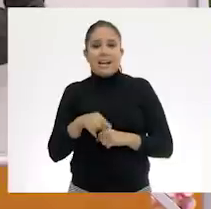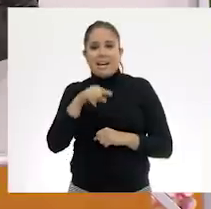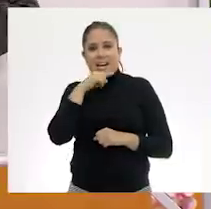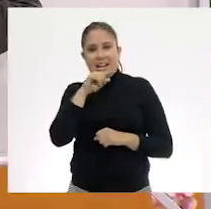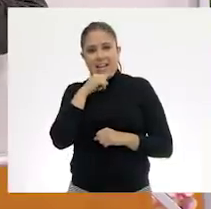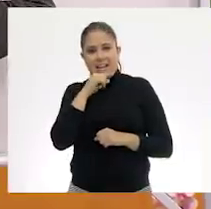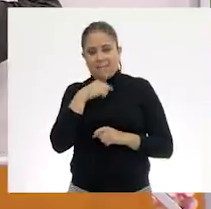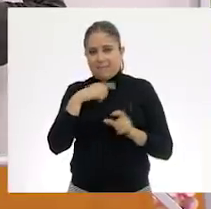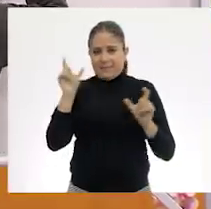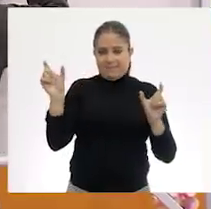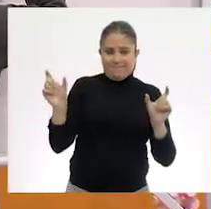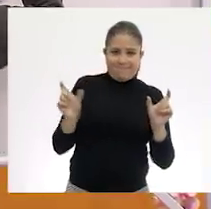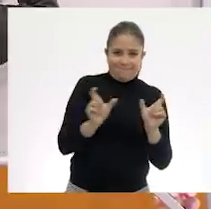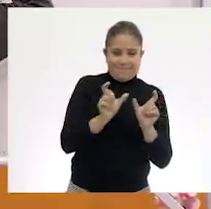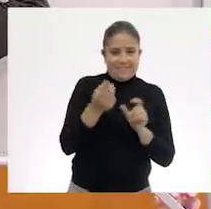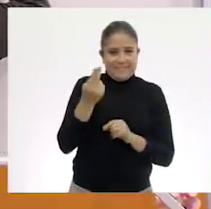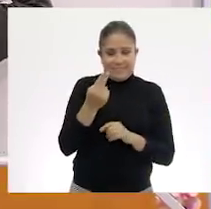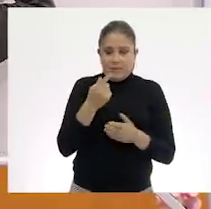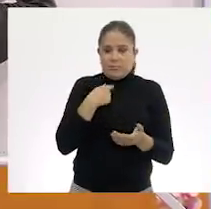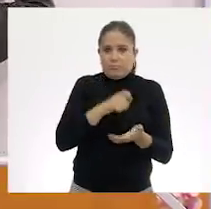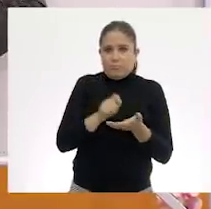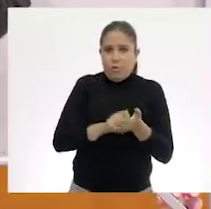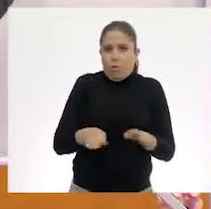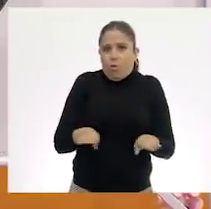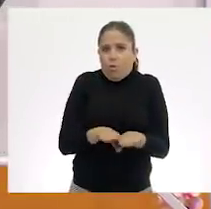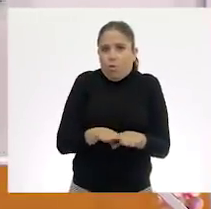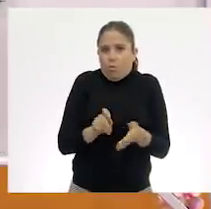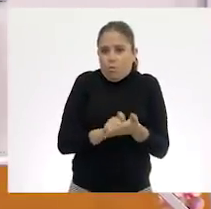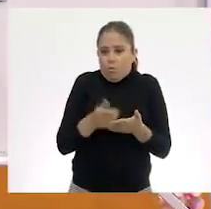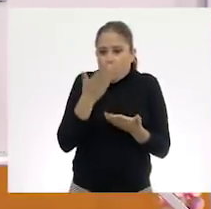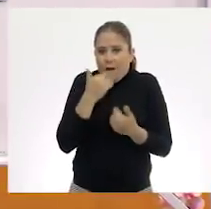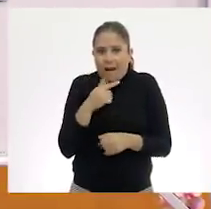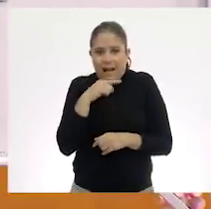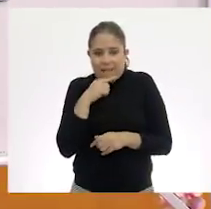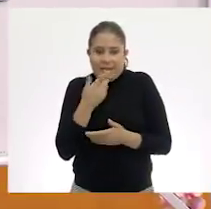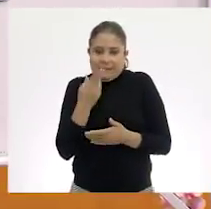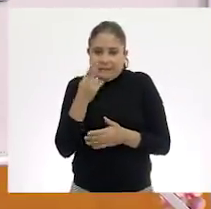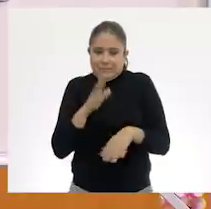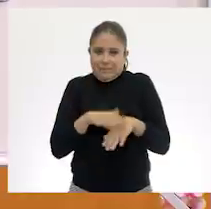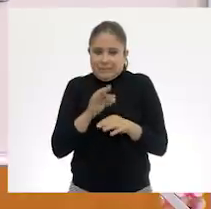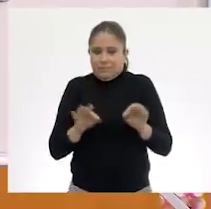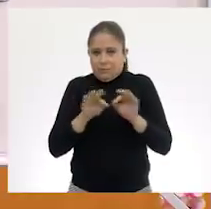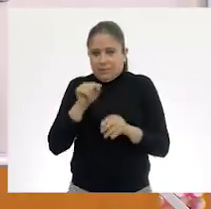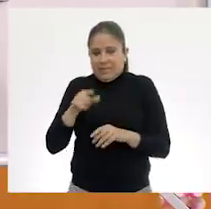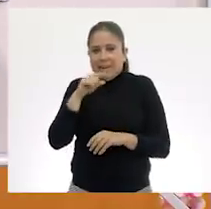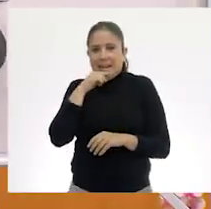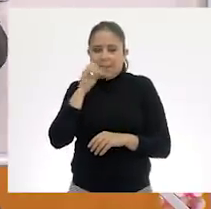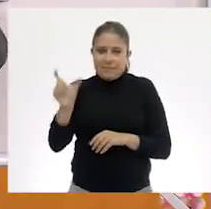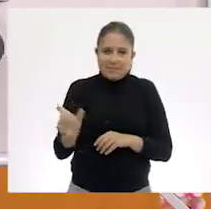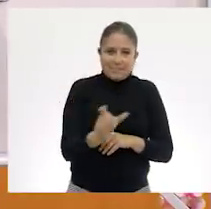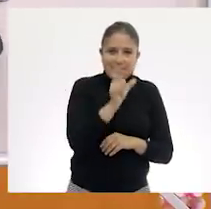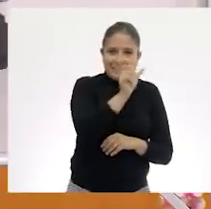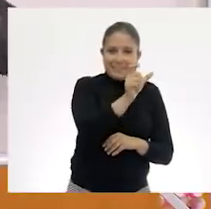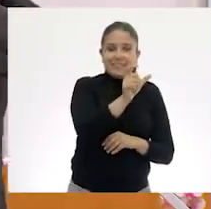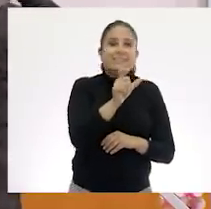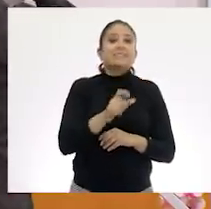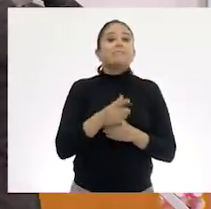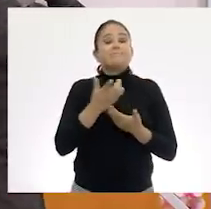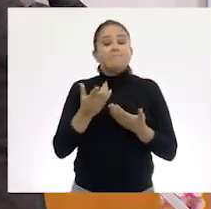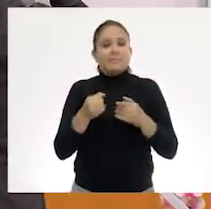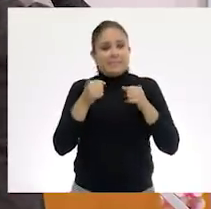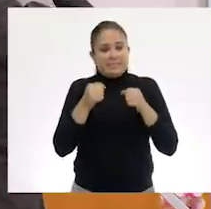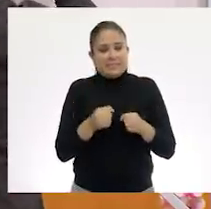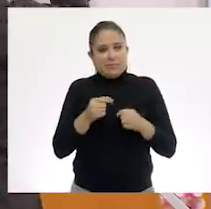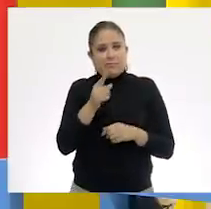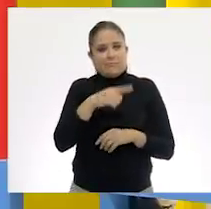lápiz, ¿verdad? Porque entonces, ¿con qué voy a anotar si no llevo el lápiz? Creo que eso es de lo más importante. Y probablemente, o lo más seguro,